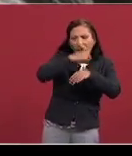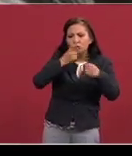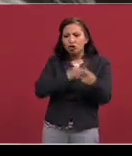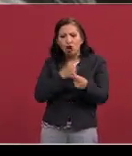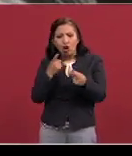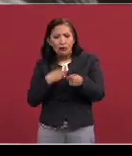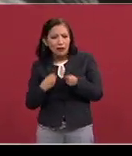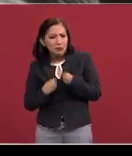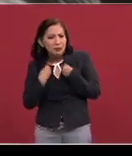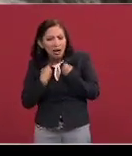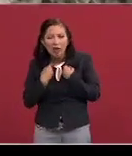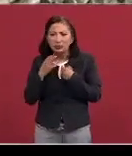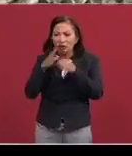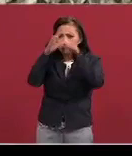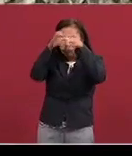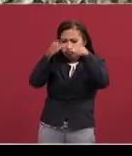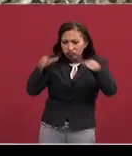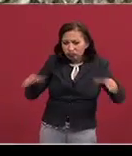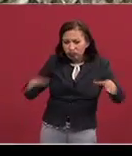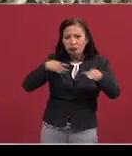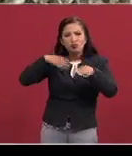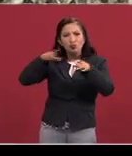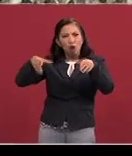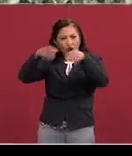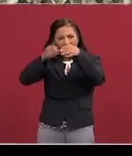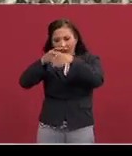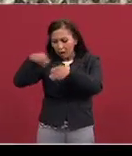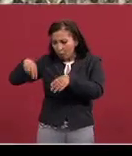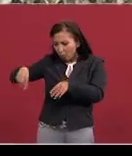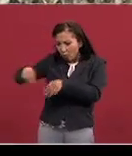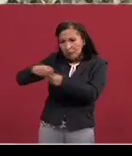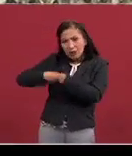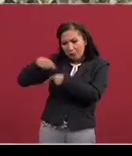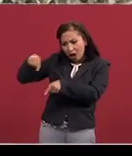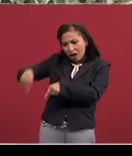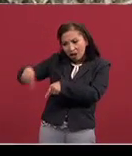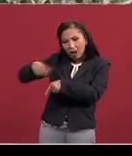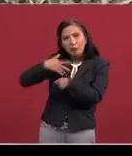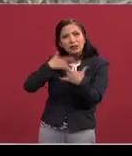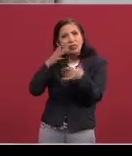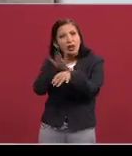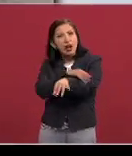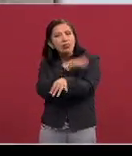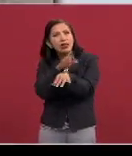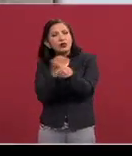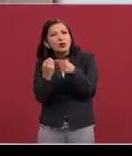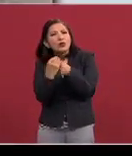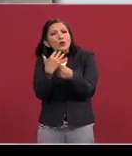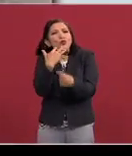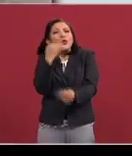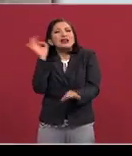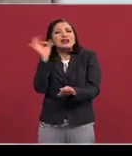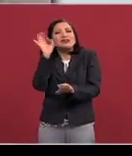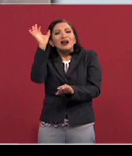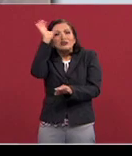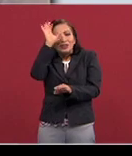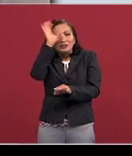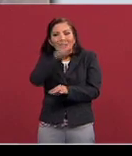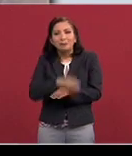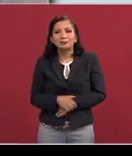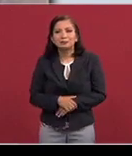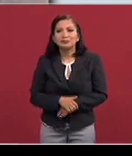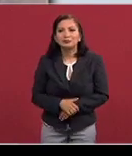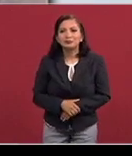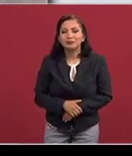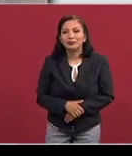solo, o viviendo al pie de Iztaccíhuatl, Popocatépetl, pues no te genera otra más que sentir la energía vital que tal vez las ciencias, la